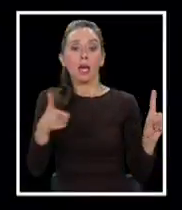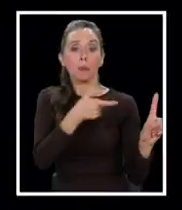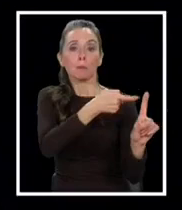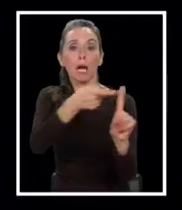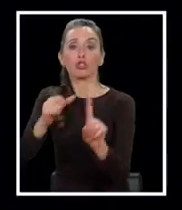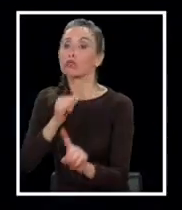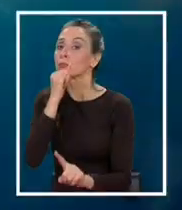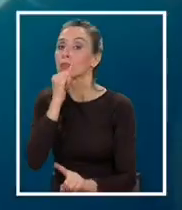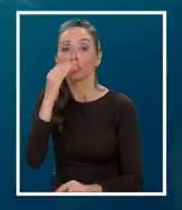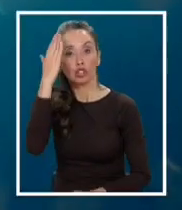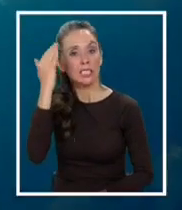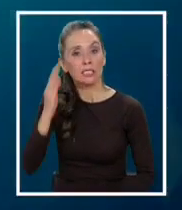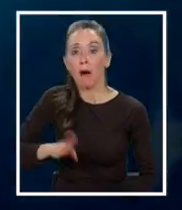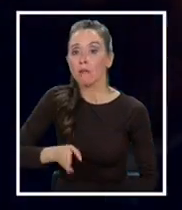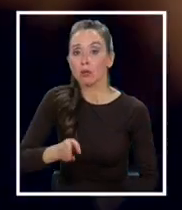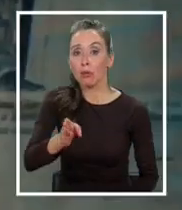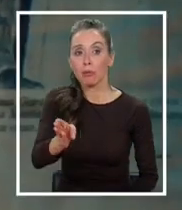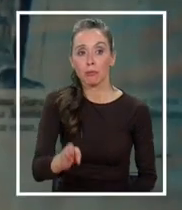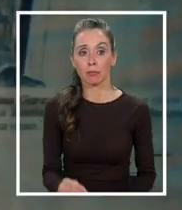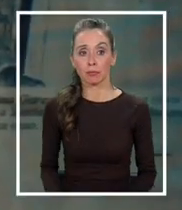asesino.